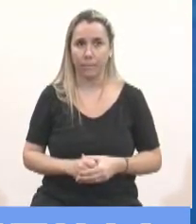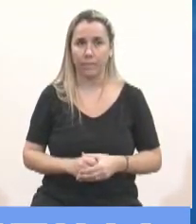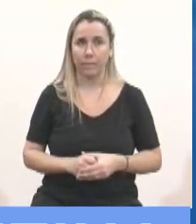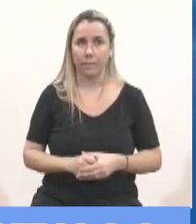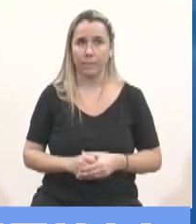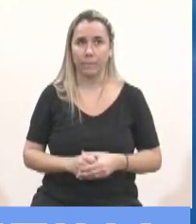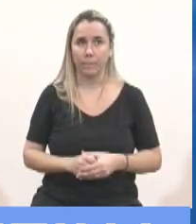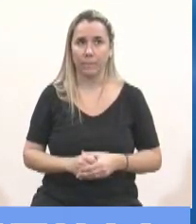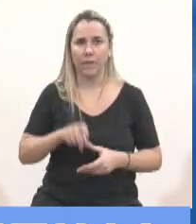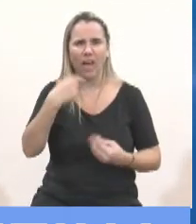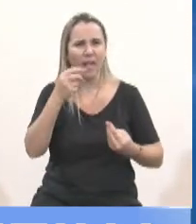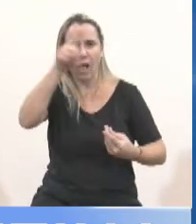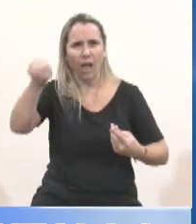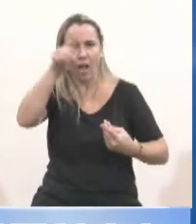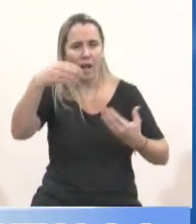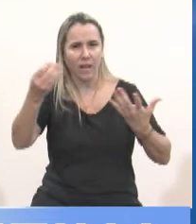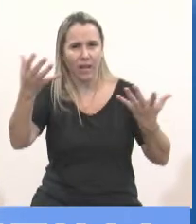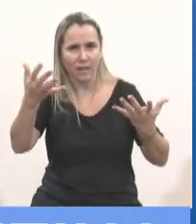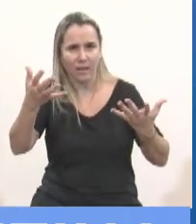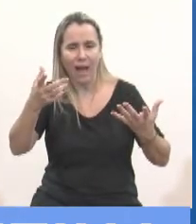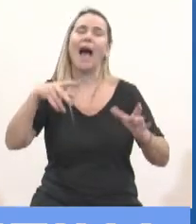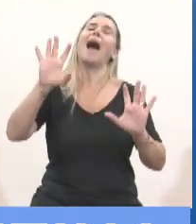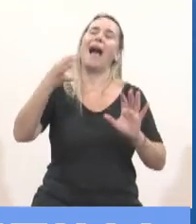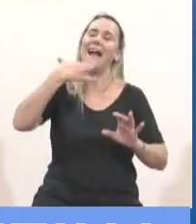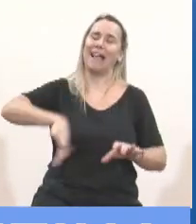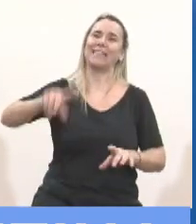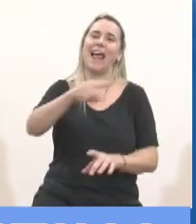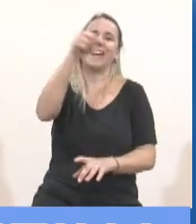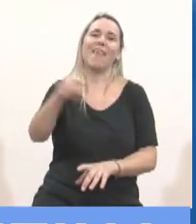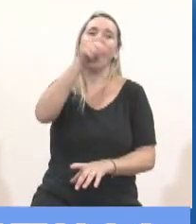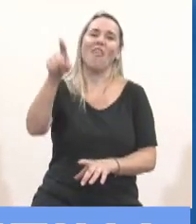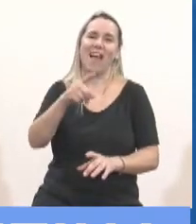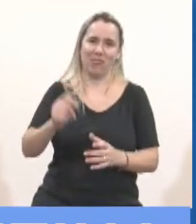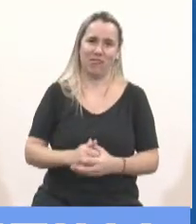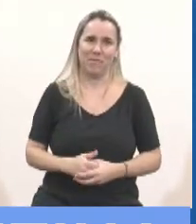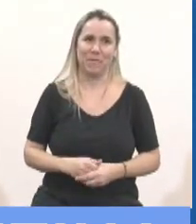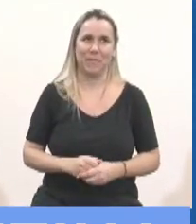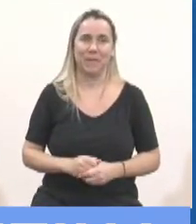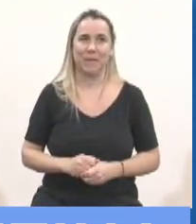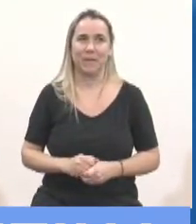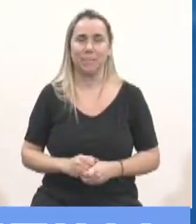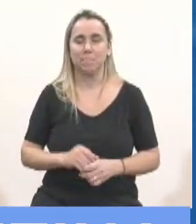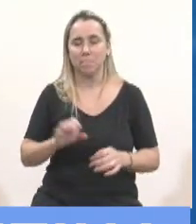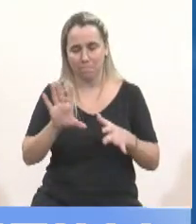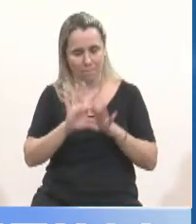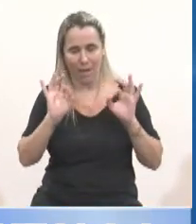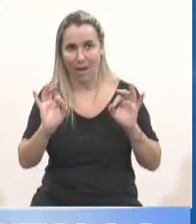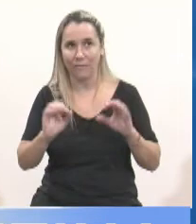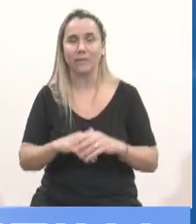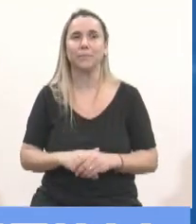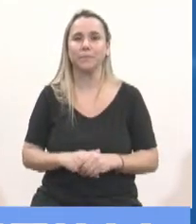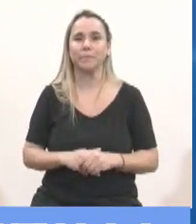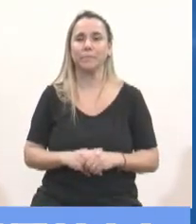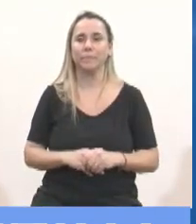¿Hélice? ¿Redonde? Bueno. Que vaya redondeando, senador. Bueno, eso es. Perfecto. Bueno,